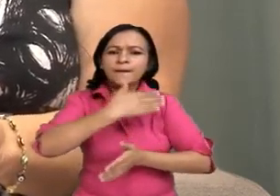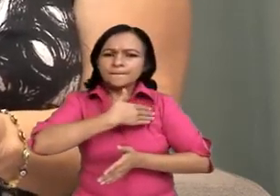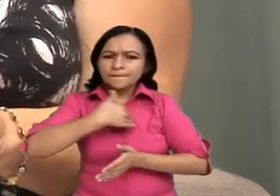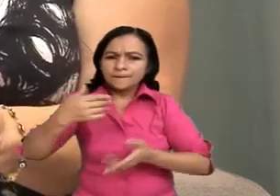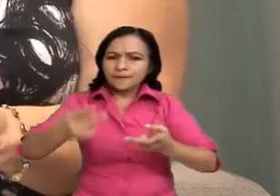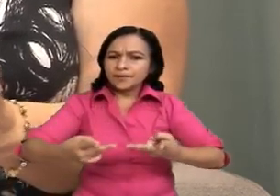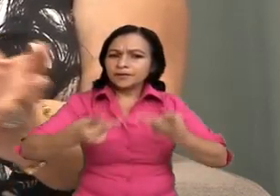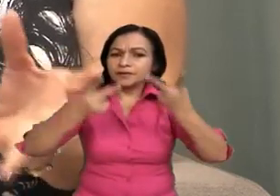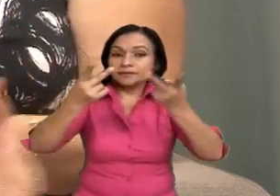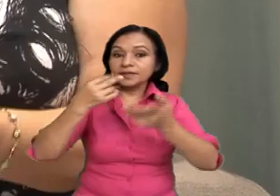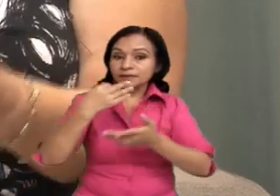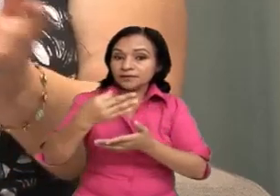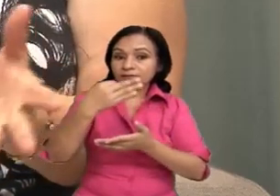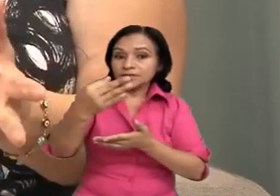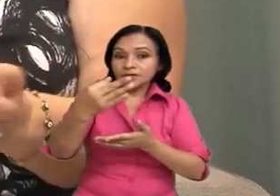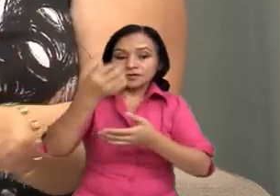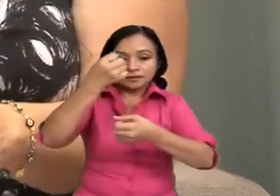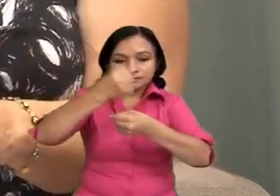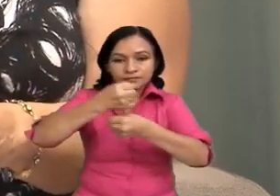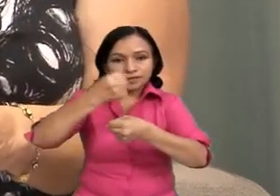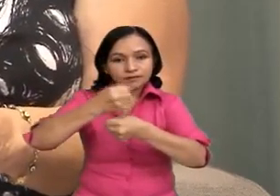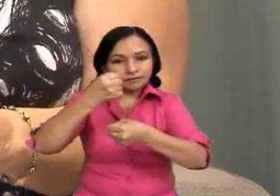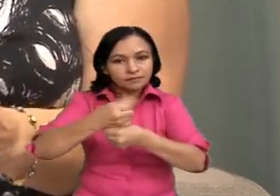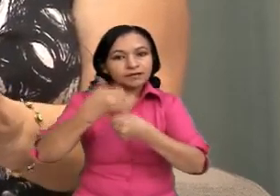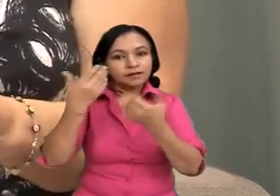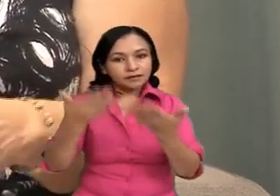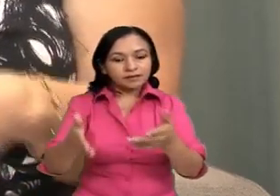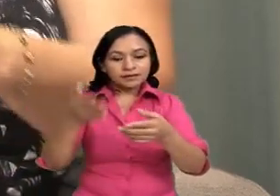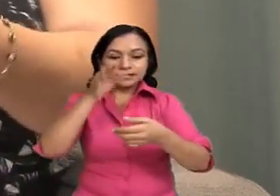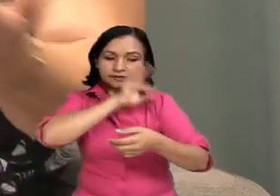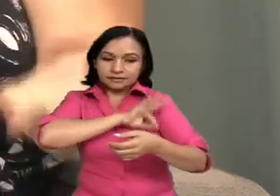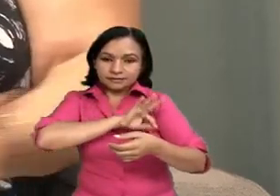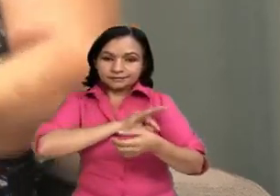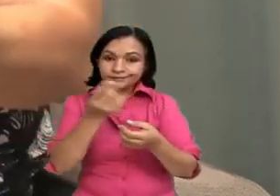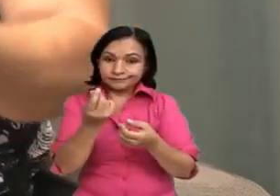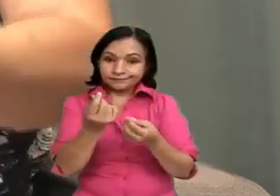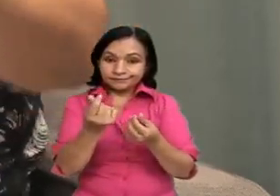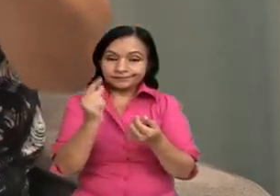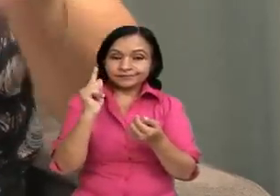condiciones de trabajo, mejores condiciones salariales, lo que todos